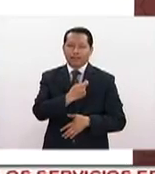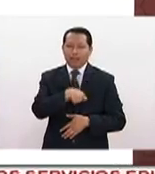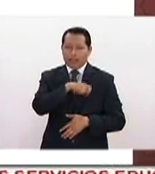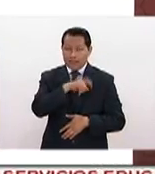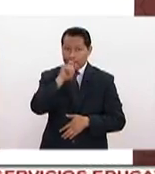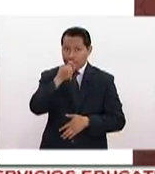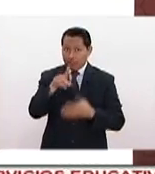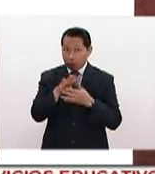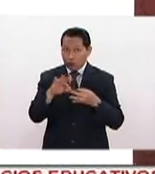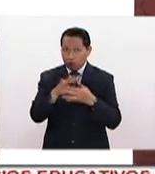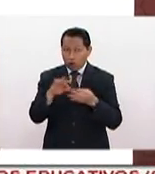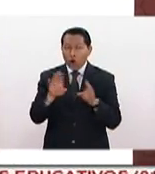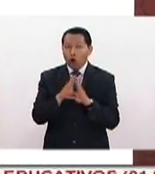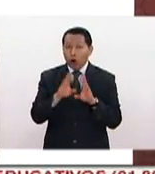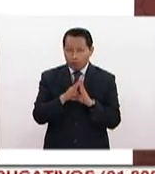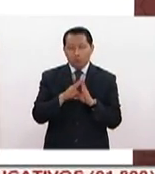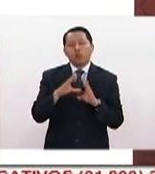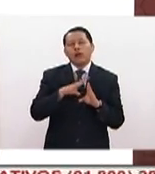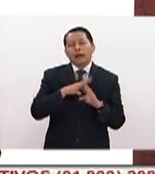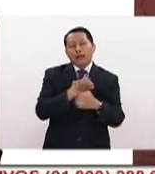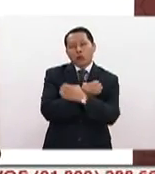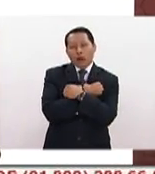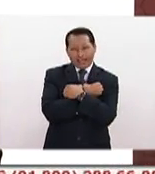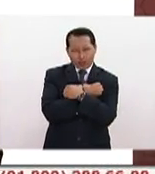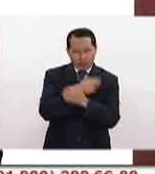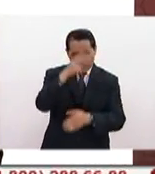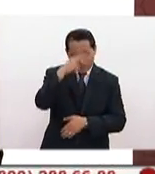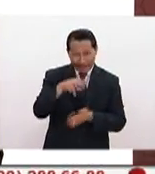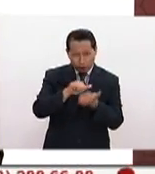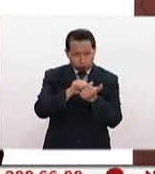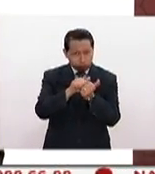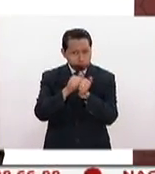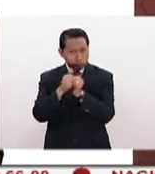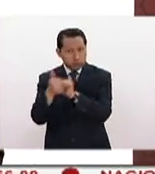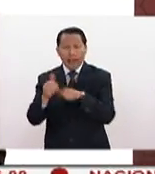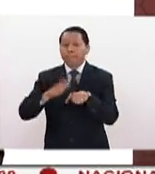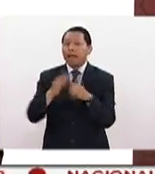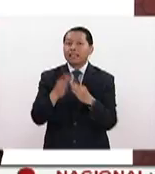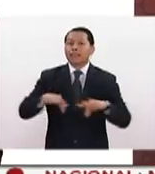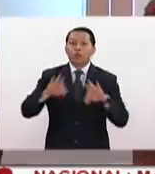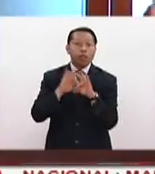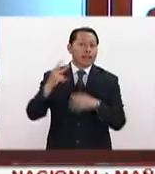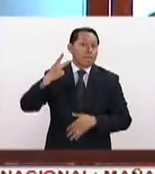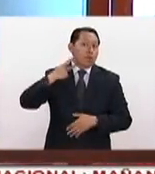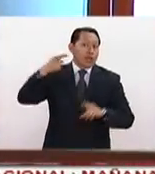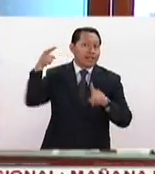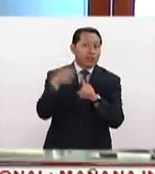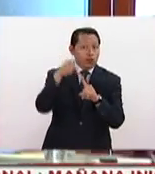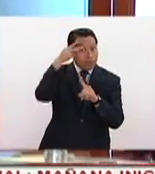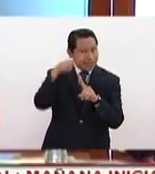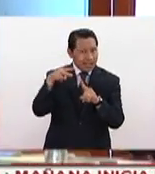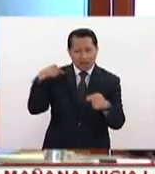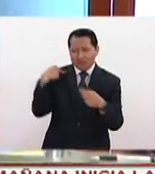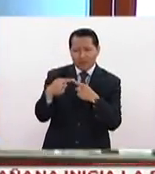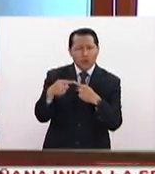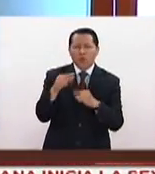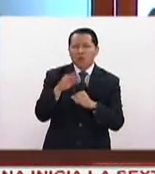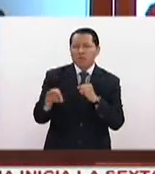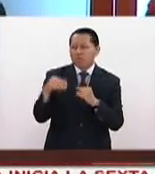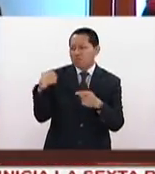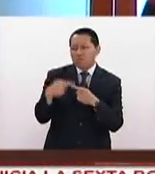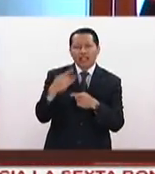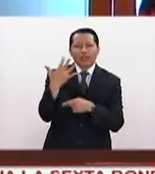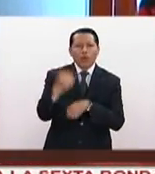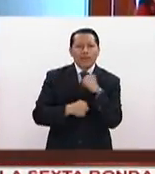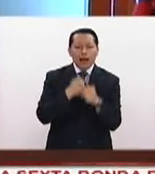transformación educativa constituye el paso más importante en la historia de la política educativa mexicana de los últimos 50 años y